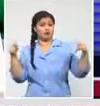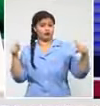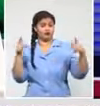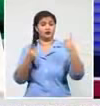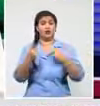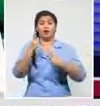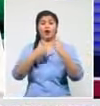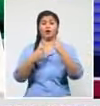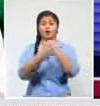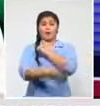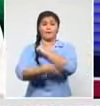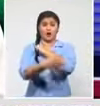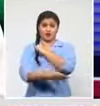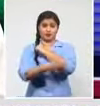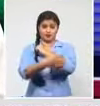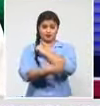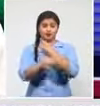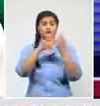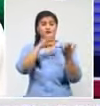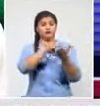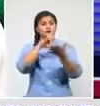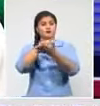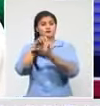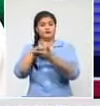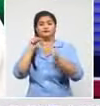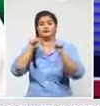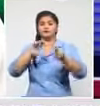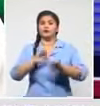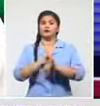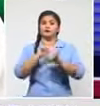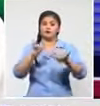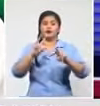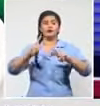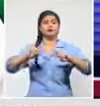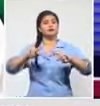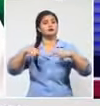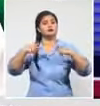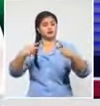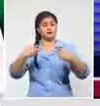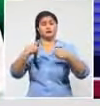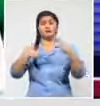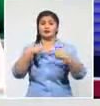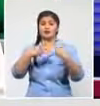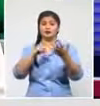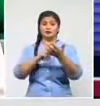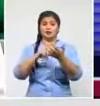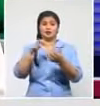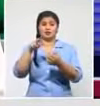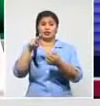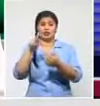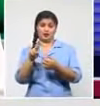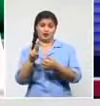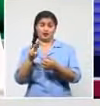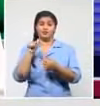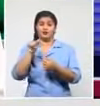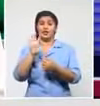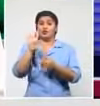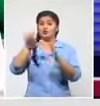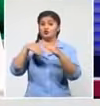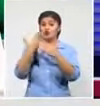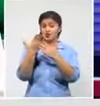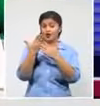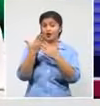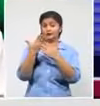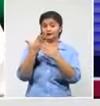países, pues también se les repite el otro PCR al quinto día de haber llegado a nuestro país.